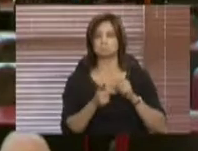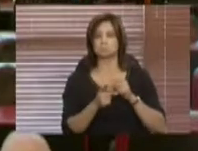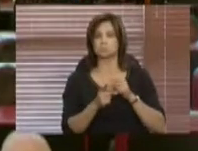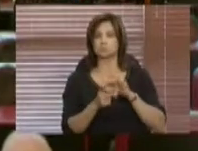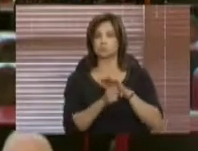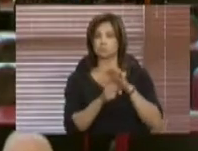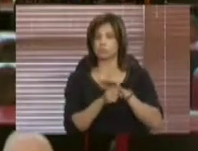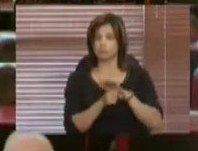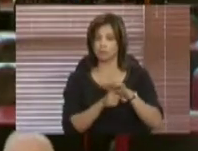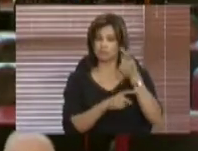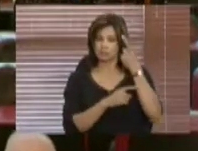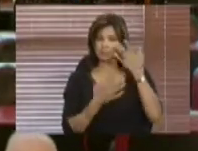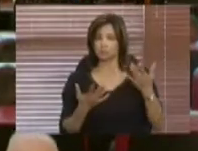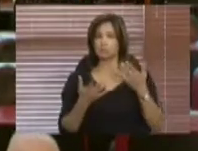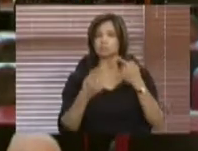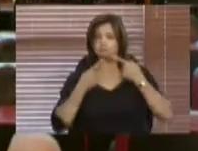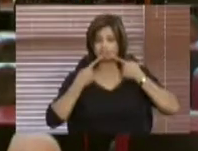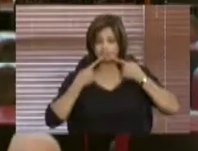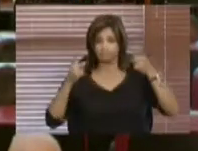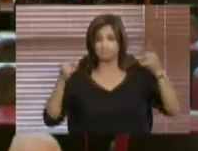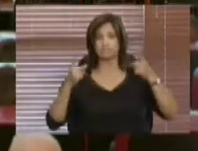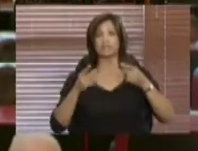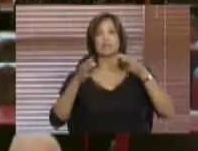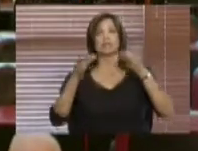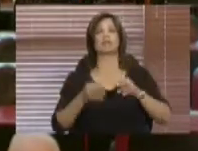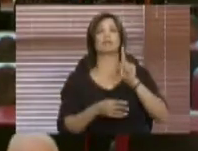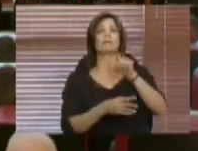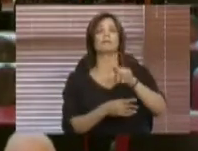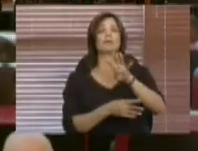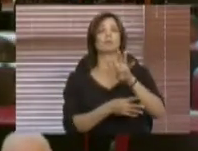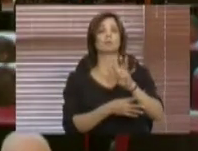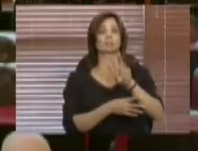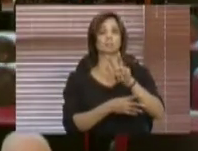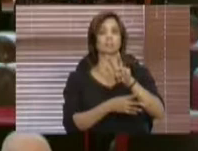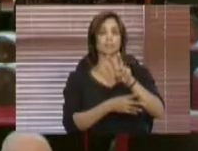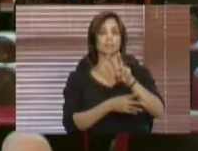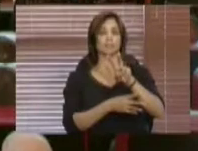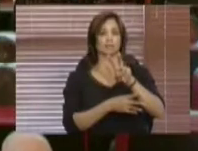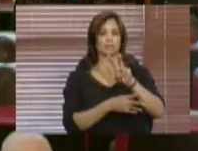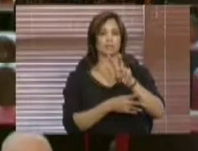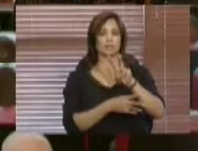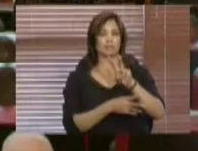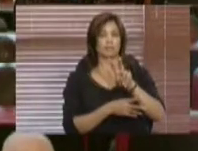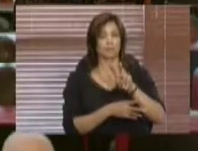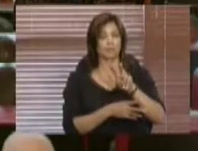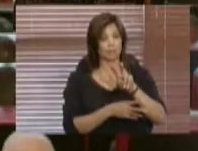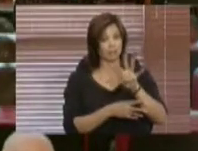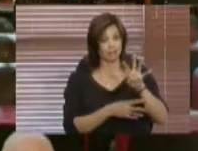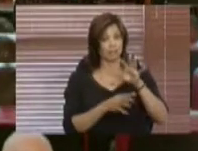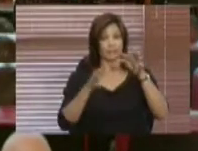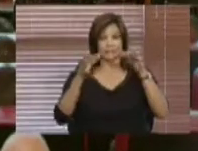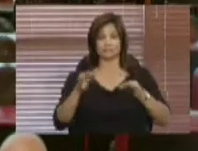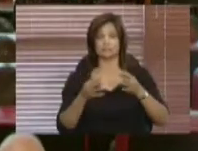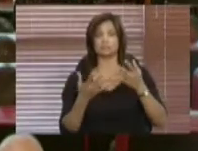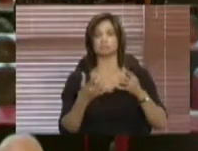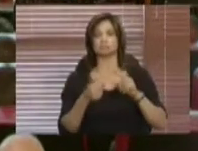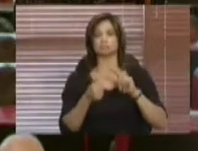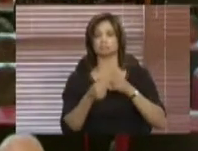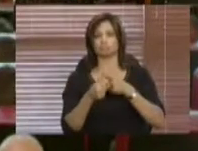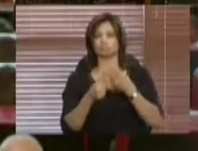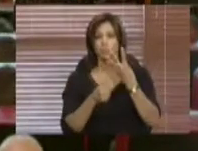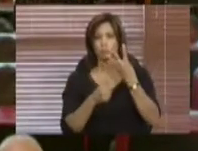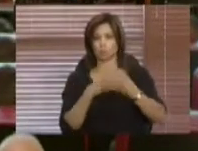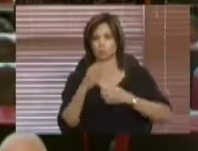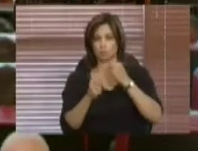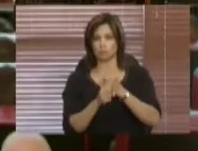considerable. Hemos dictado un total de 1.400 decisiones en los primeros